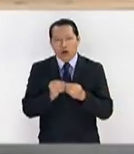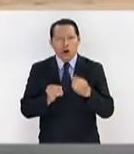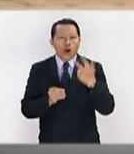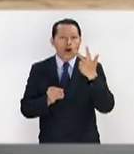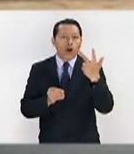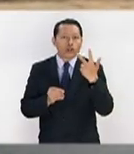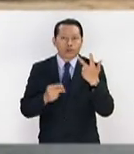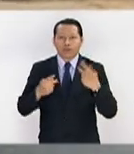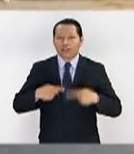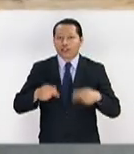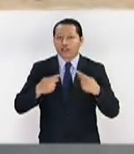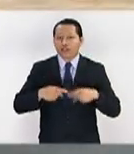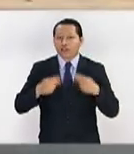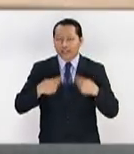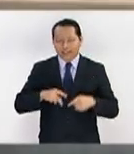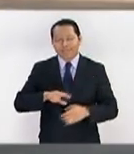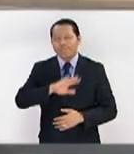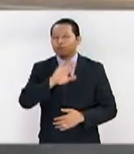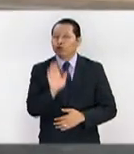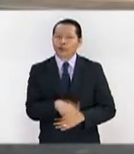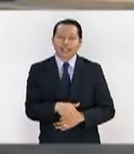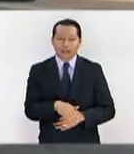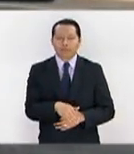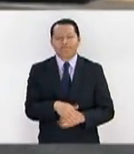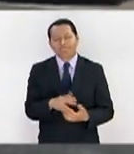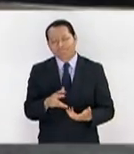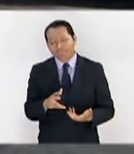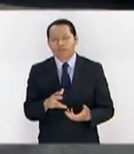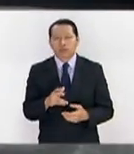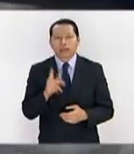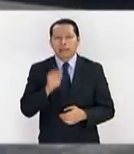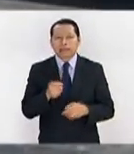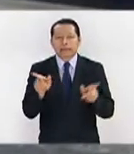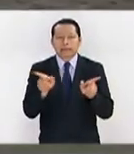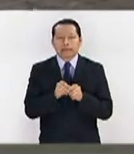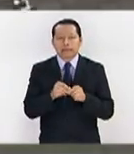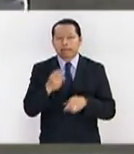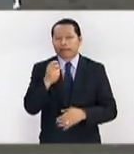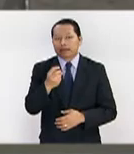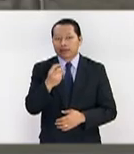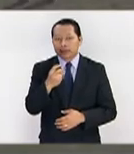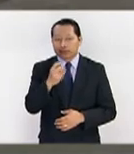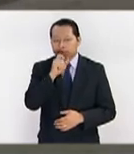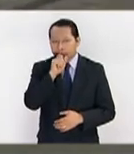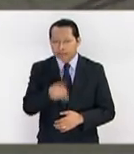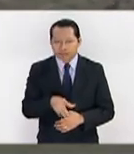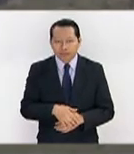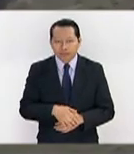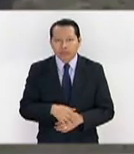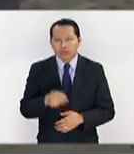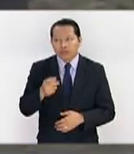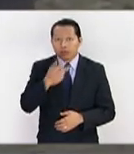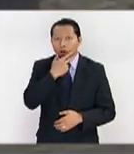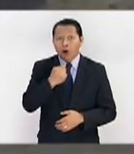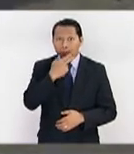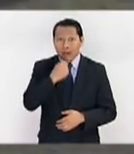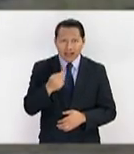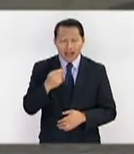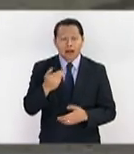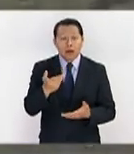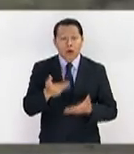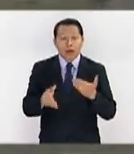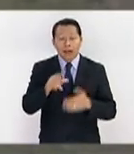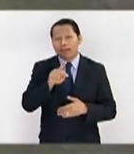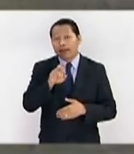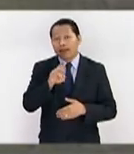sola familia entre las 26 víctimas. Pero el resumen de los hechos es esto. El pistolero, identificado ahora